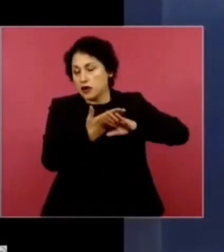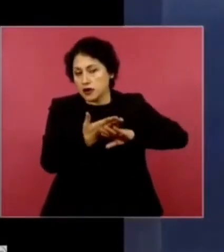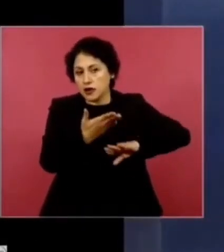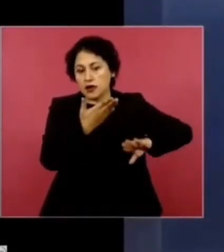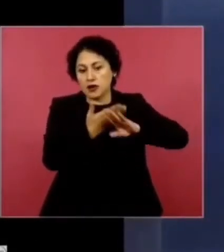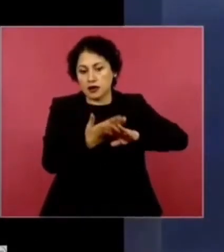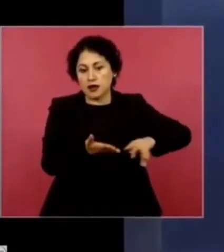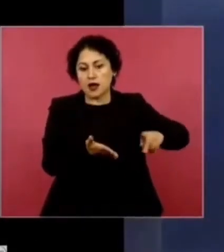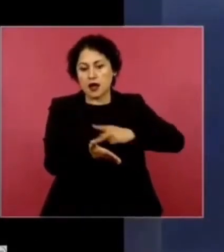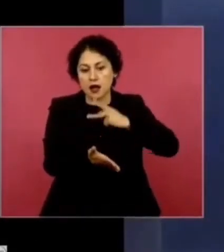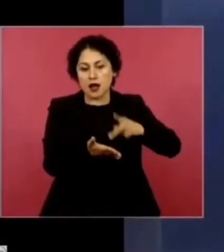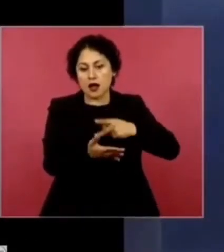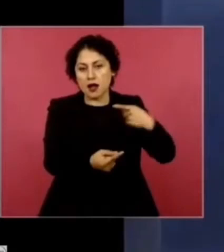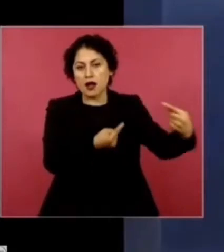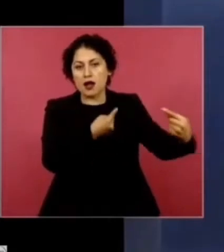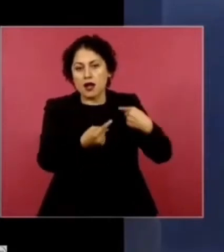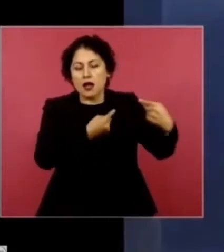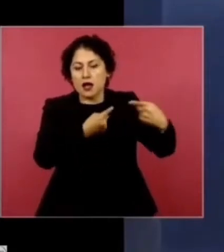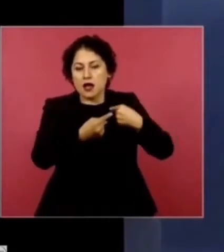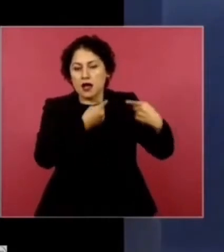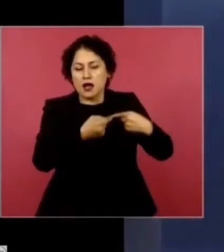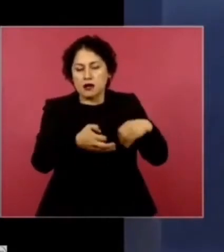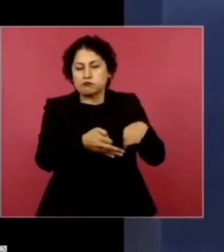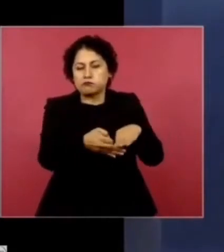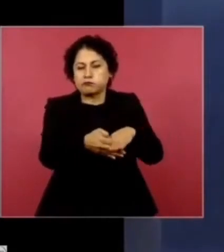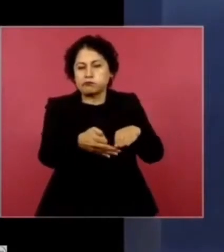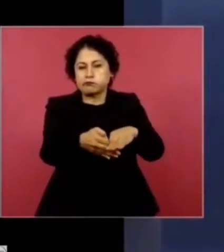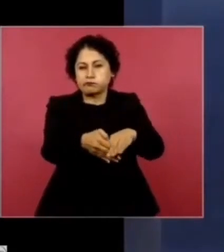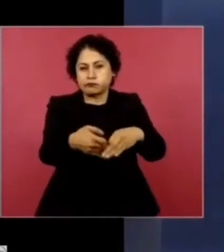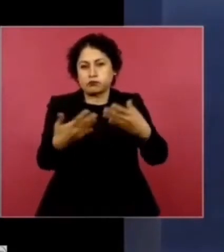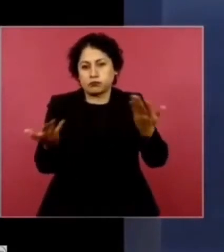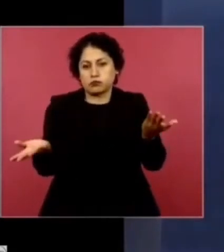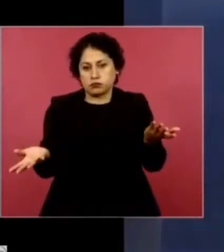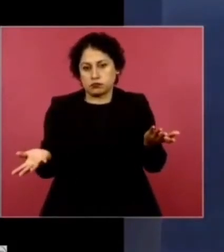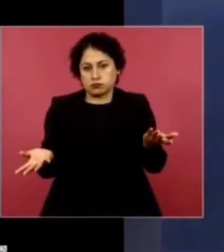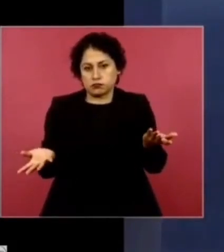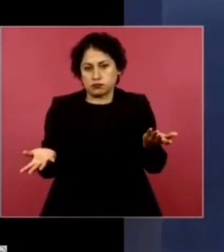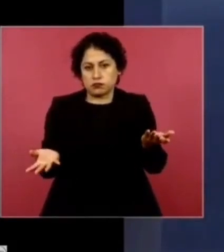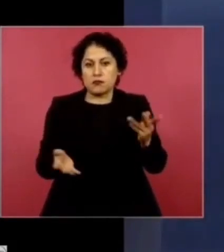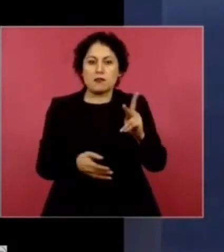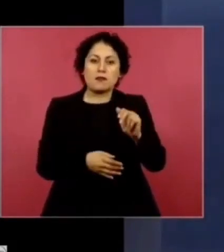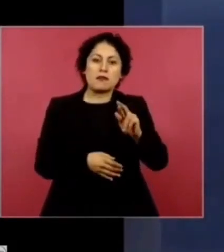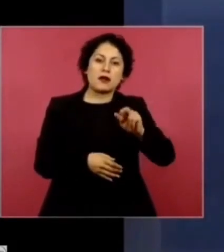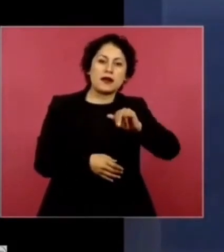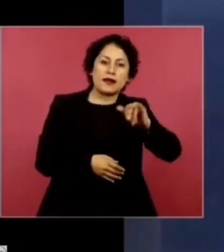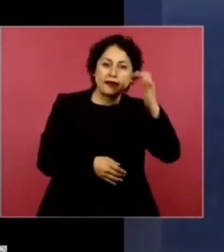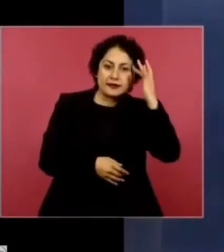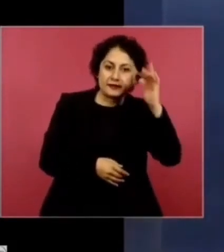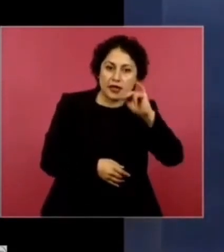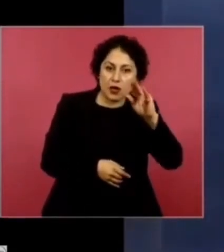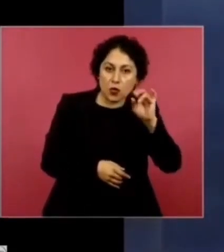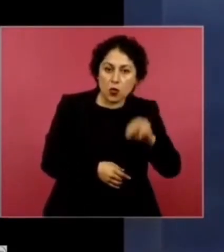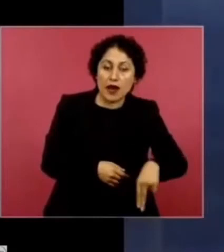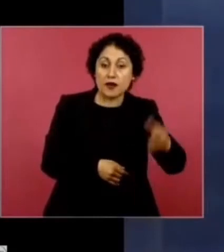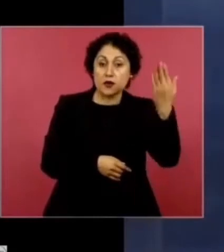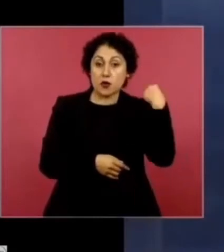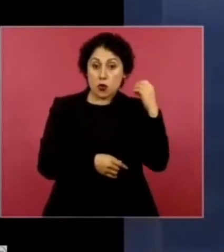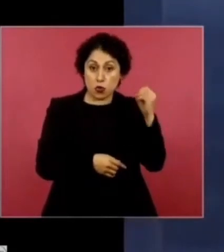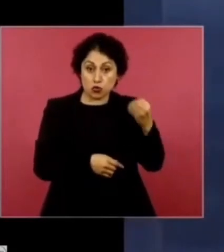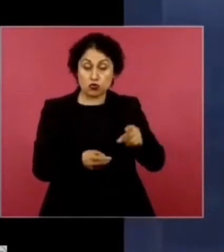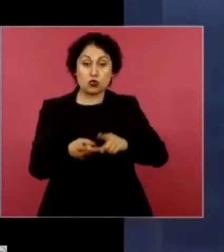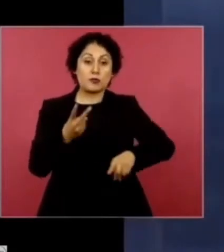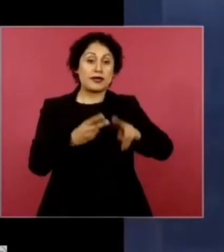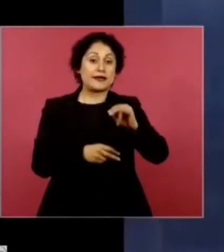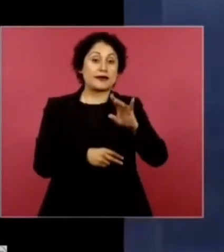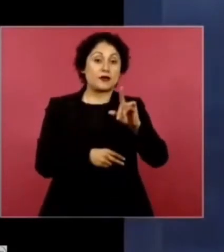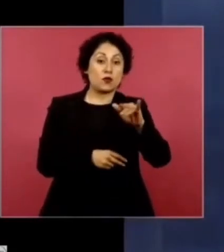¿sí? Uno tras otro, ¿sí? Yo creo que hay constancia. Paraje San Juan en octubre, Sí, con sí, todo sí, lo sí. que ya sabes, el caso de Y